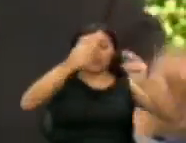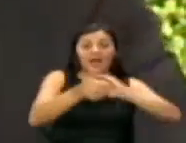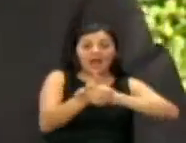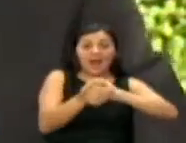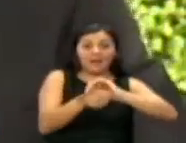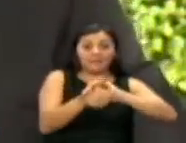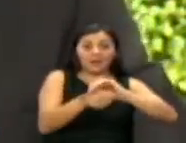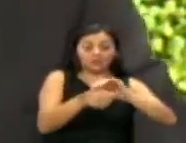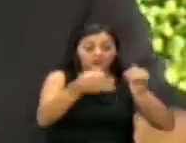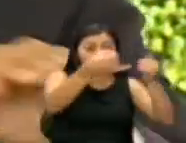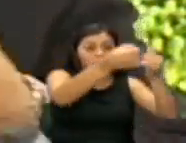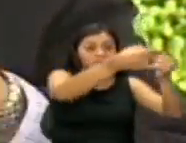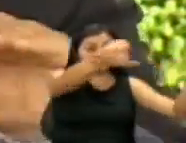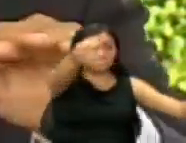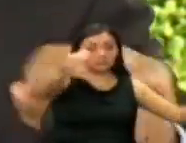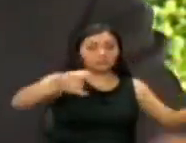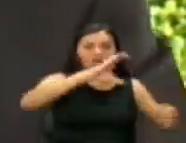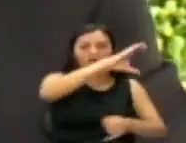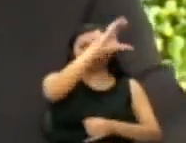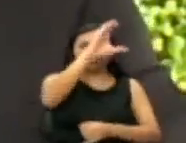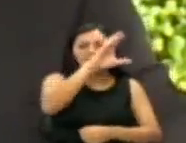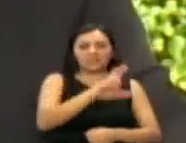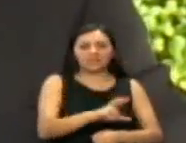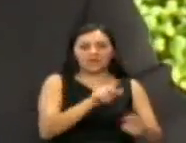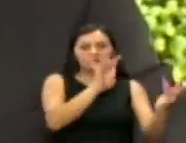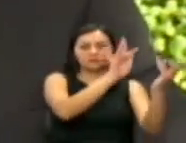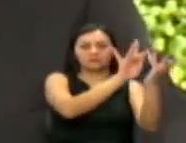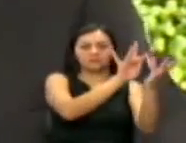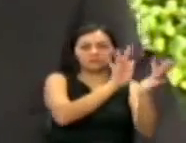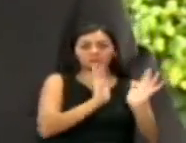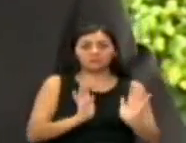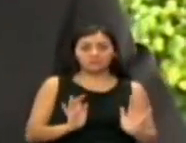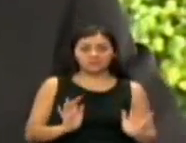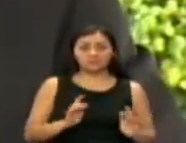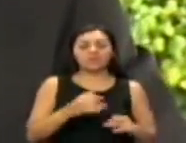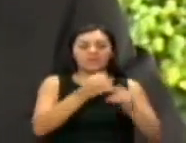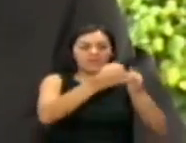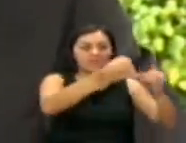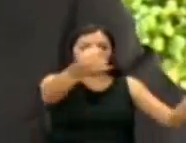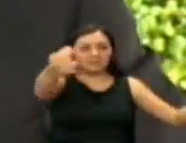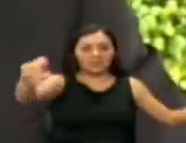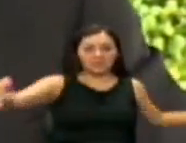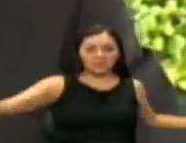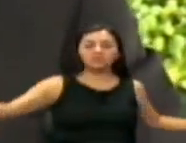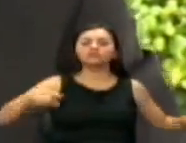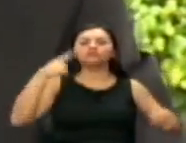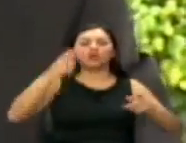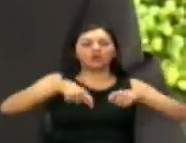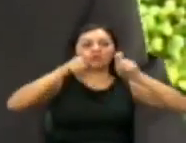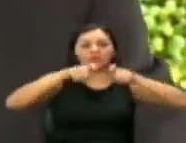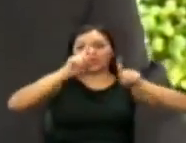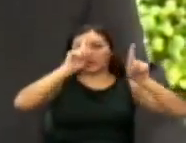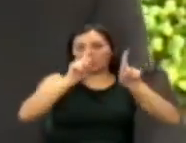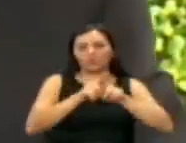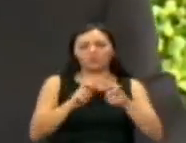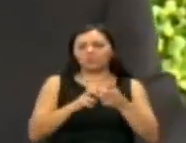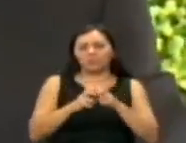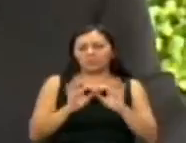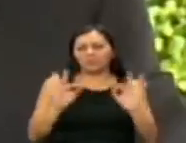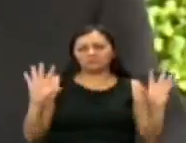isla del Coco en Costa Rica. Todo ya está delimitado. Creo que con Costa Rica nos falta formalizar, pero ya están los acuerdos, no hay ningún